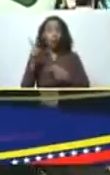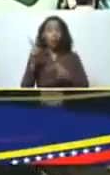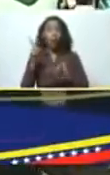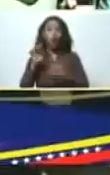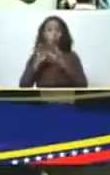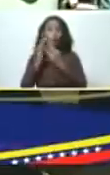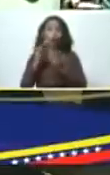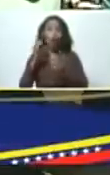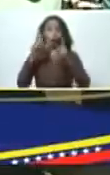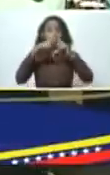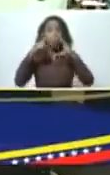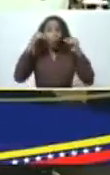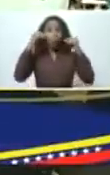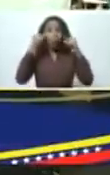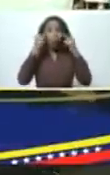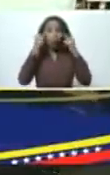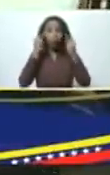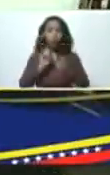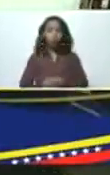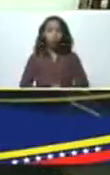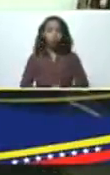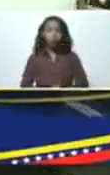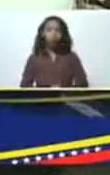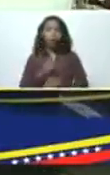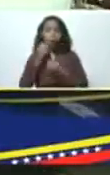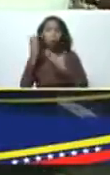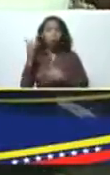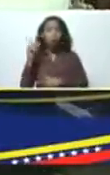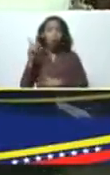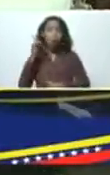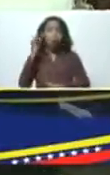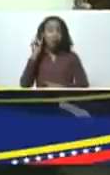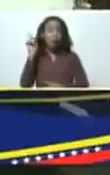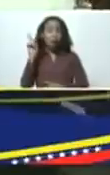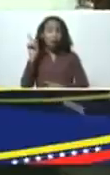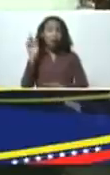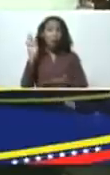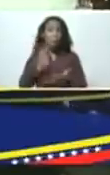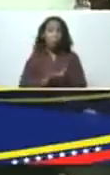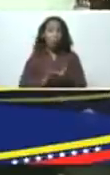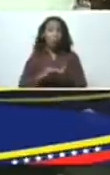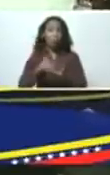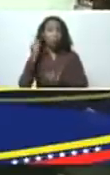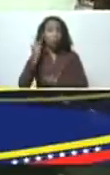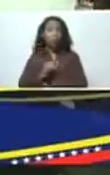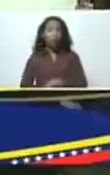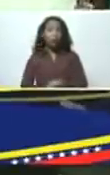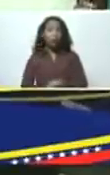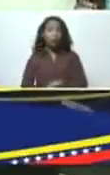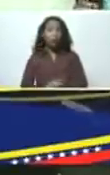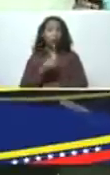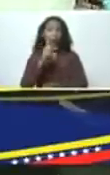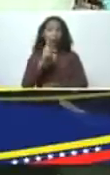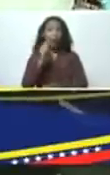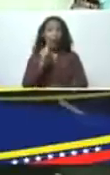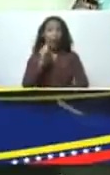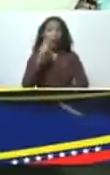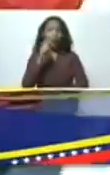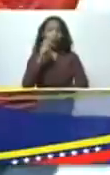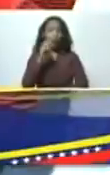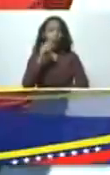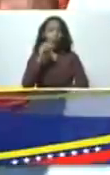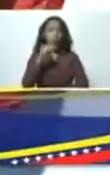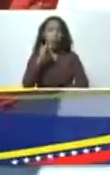verdad? Oye, qué bueno, vale. Entonces, ahí la mujer se impuso. ¿Katori Tadashi? Tadashi.